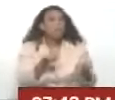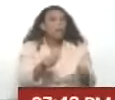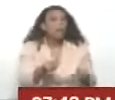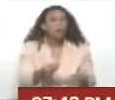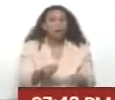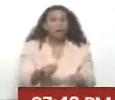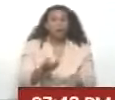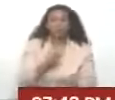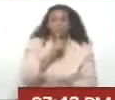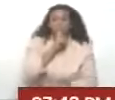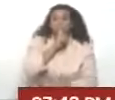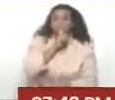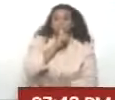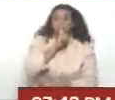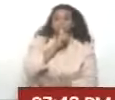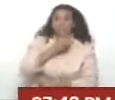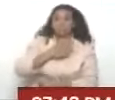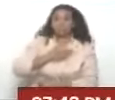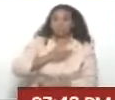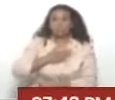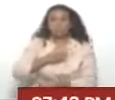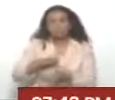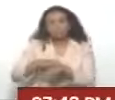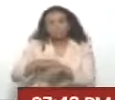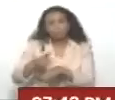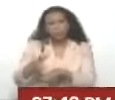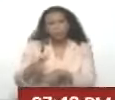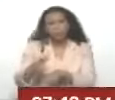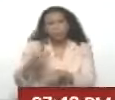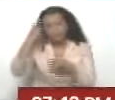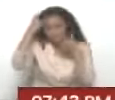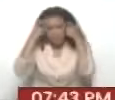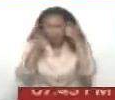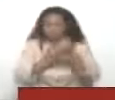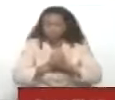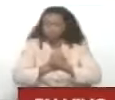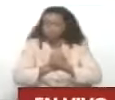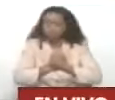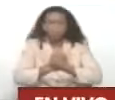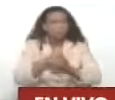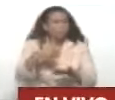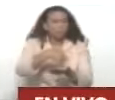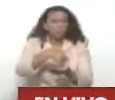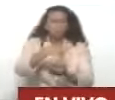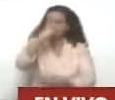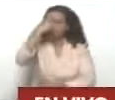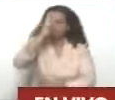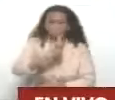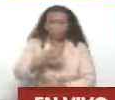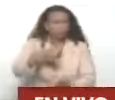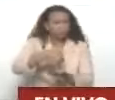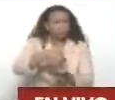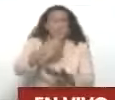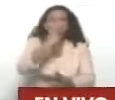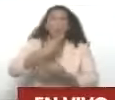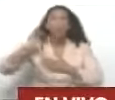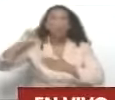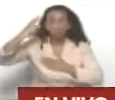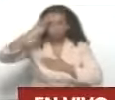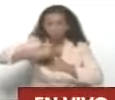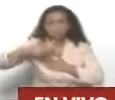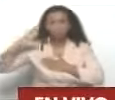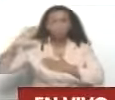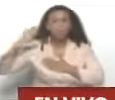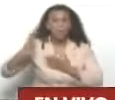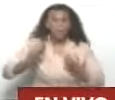habla. Y yo le dije, yo a usted, comandante, no le voy a fallar. Y le juro